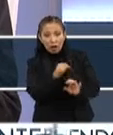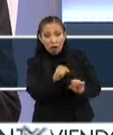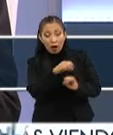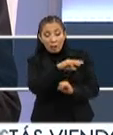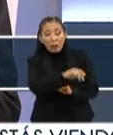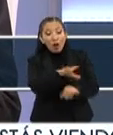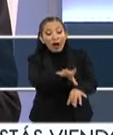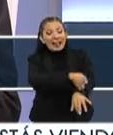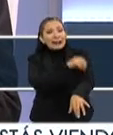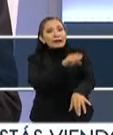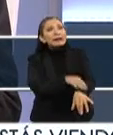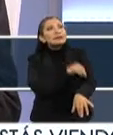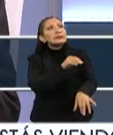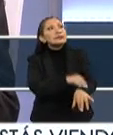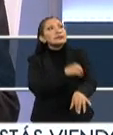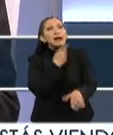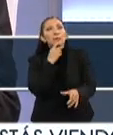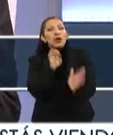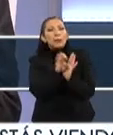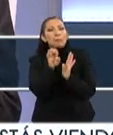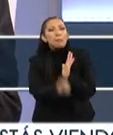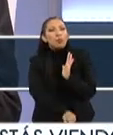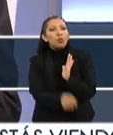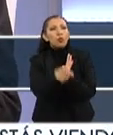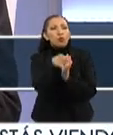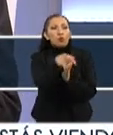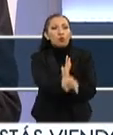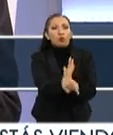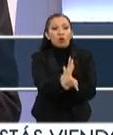menos a la energía que hubieran liberado